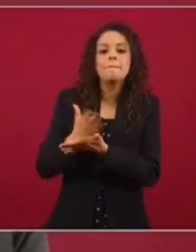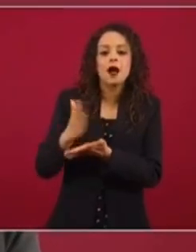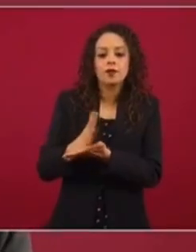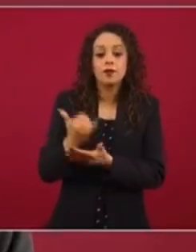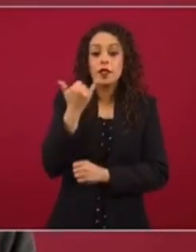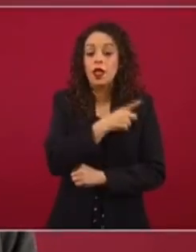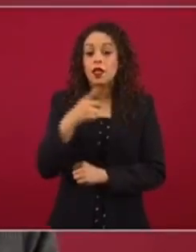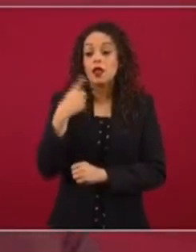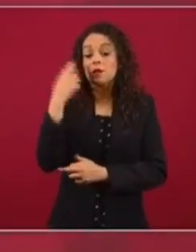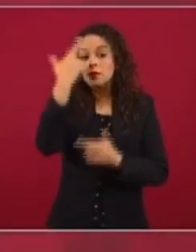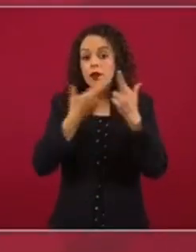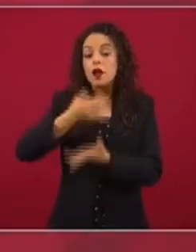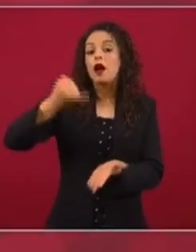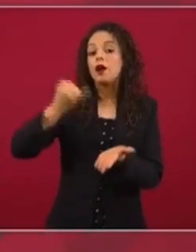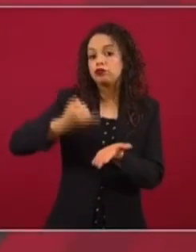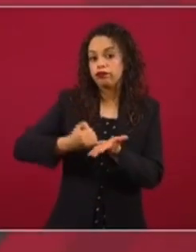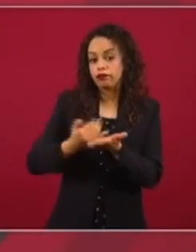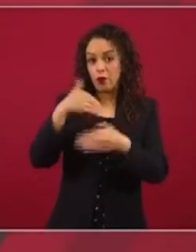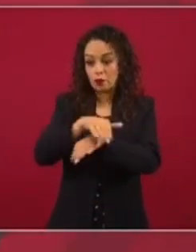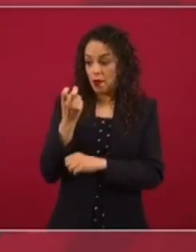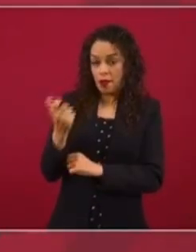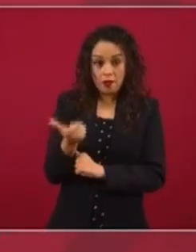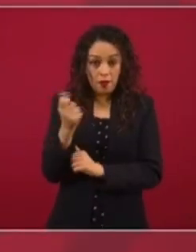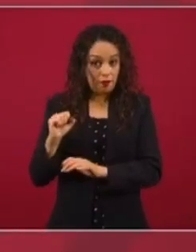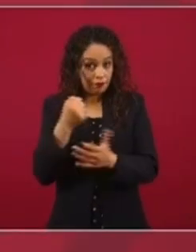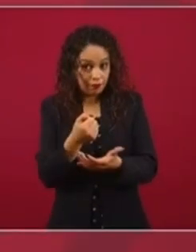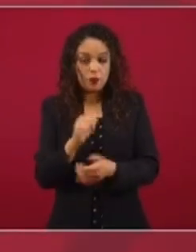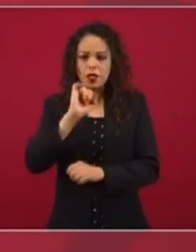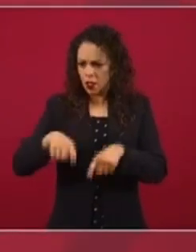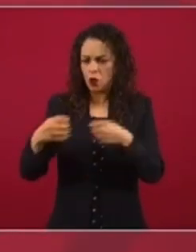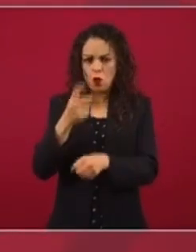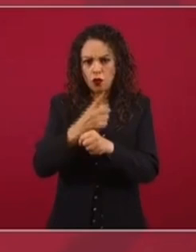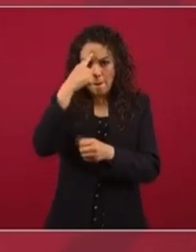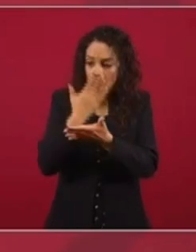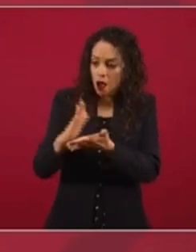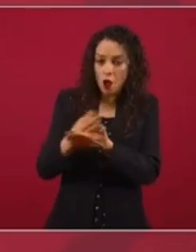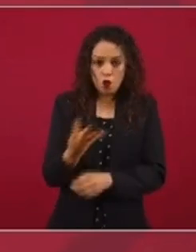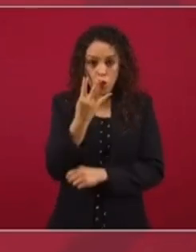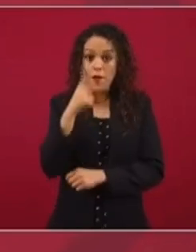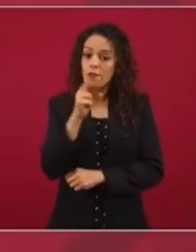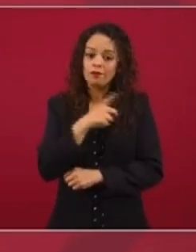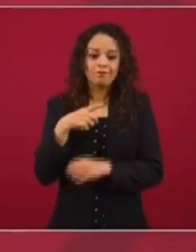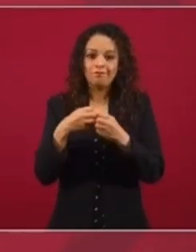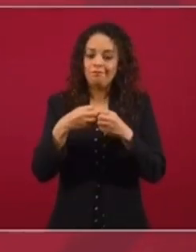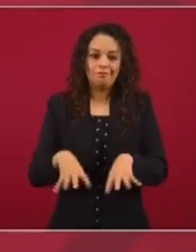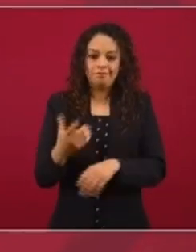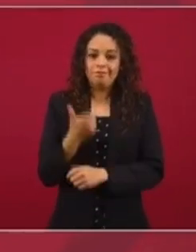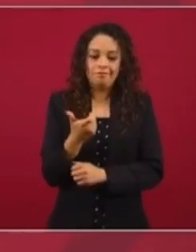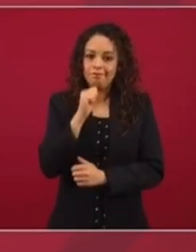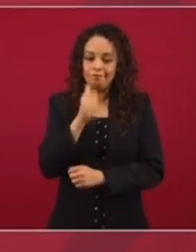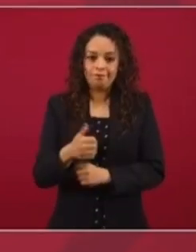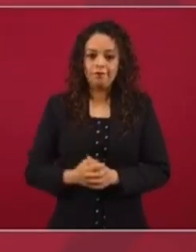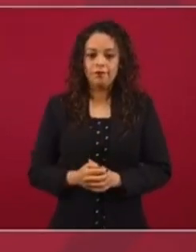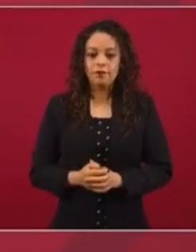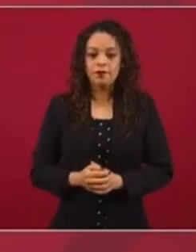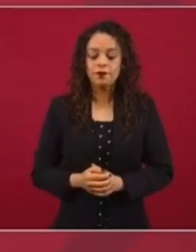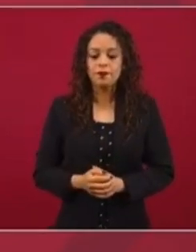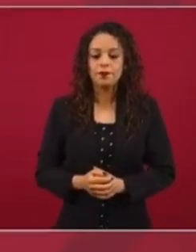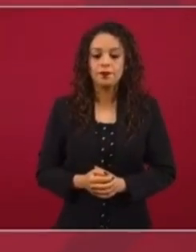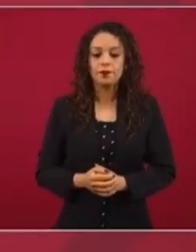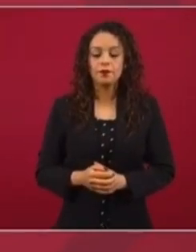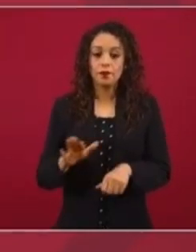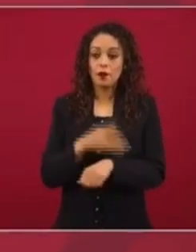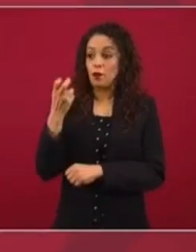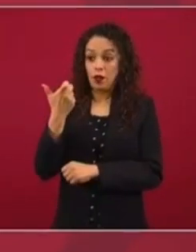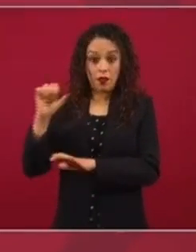intereses del dinero, dar los plazos, pero que no haya pérdida de lo que se va a recibir por